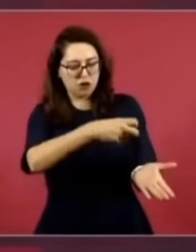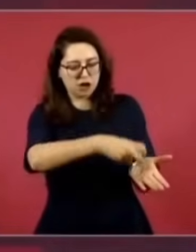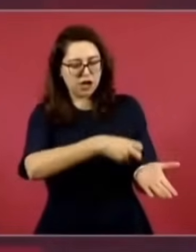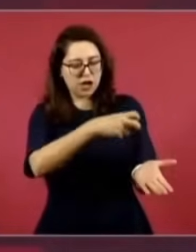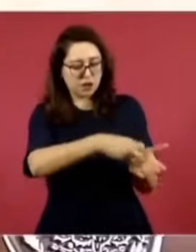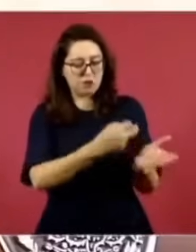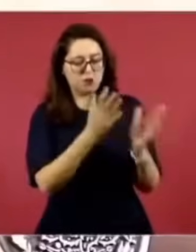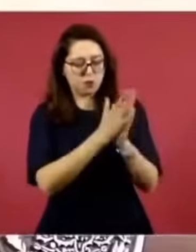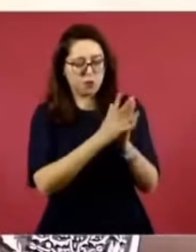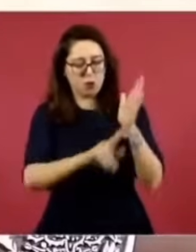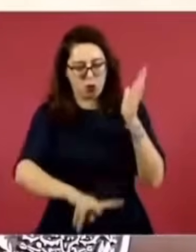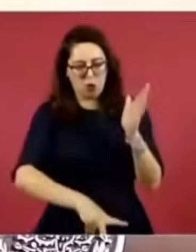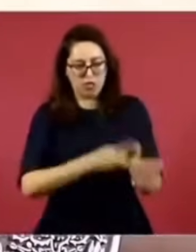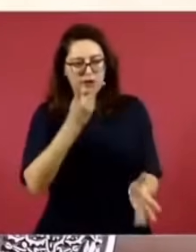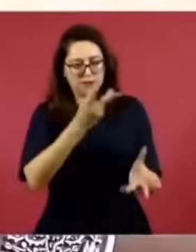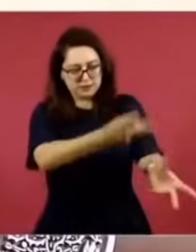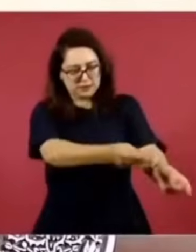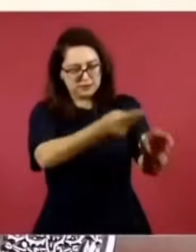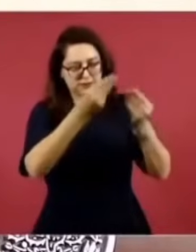Repónme el procedimiento,